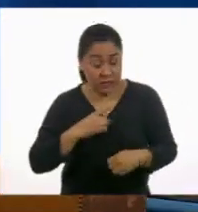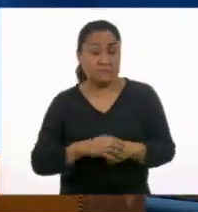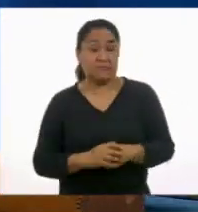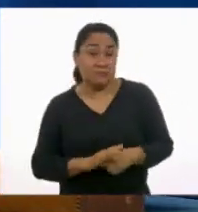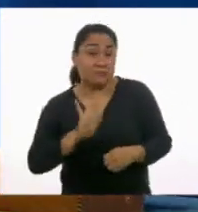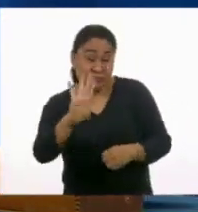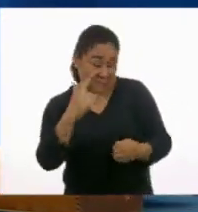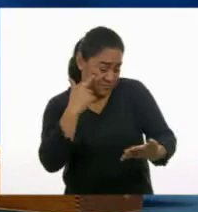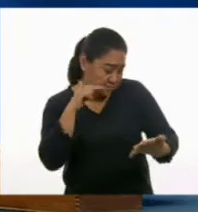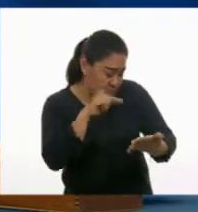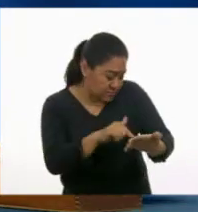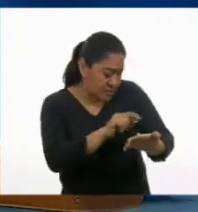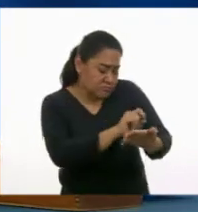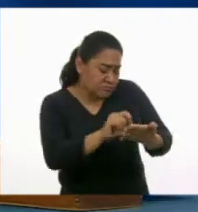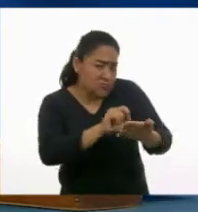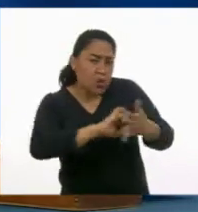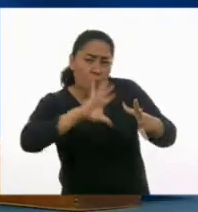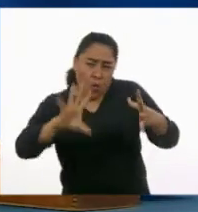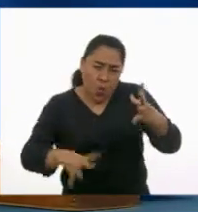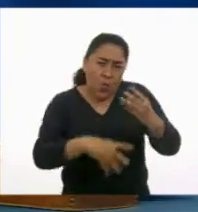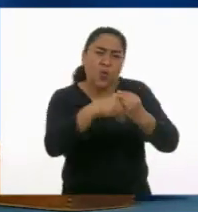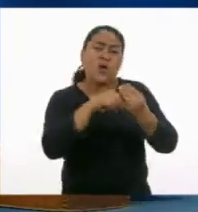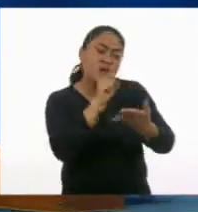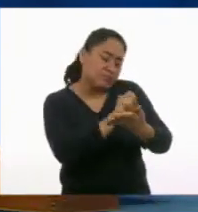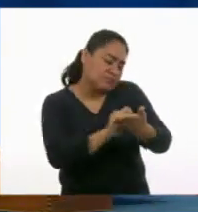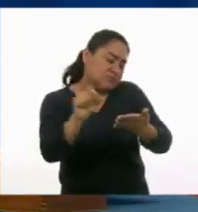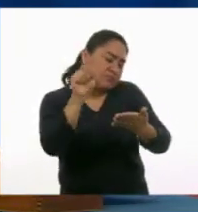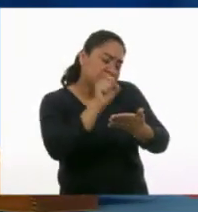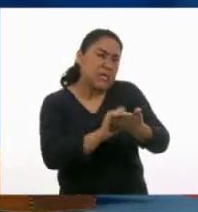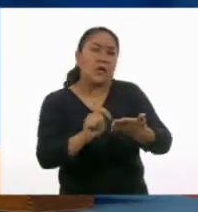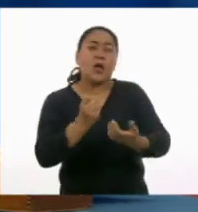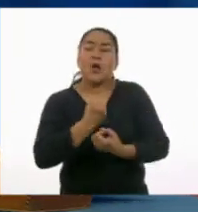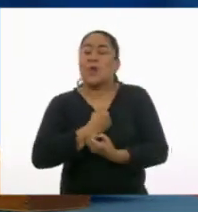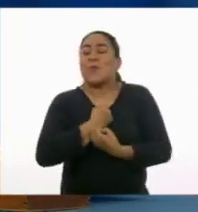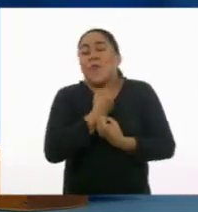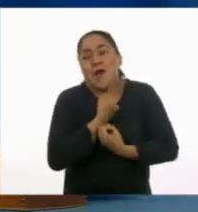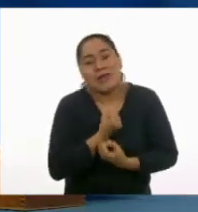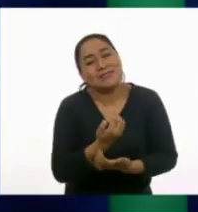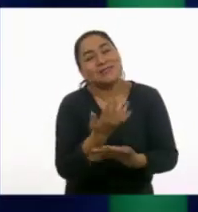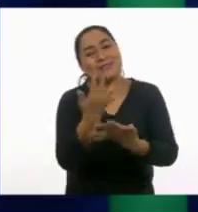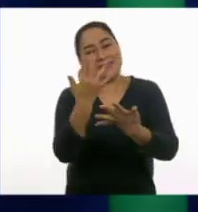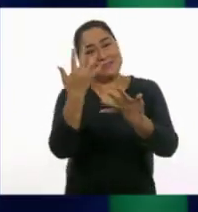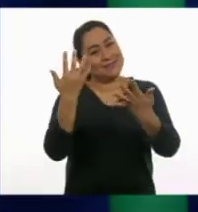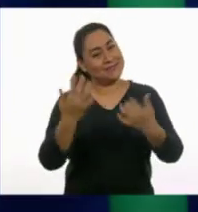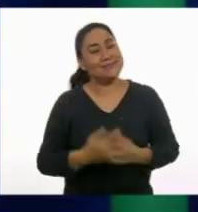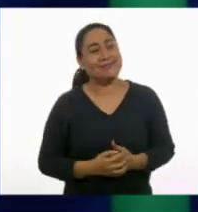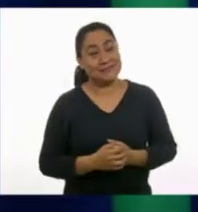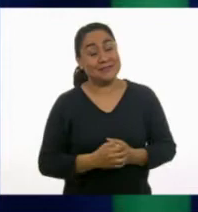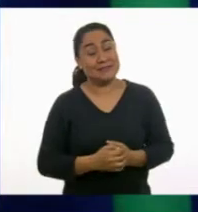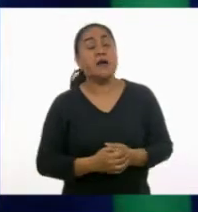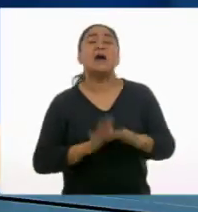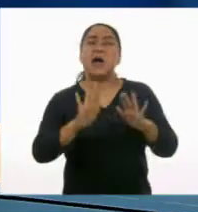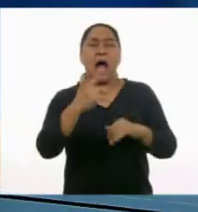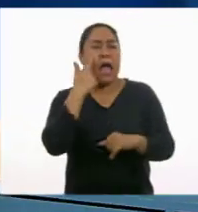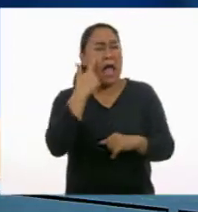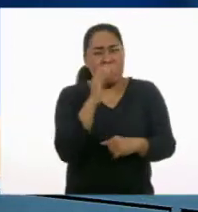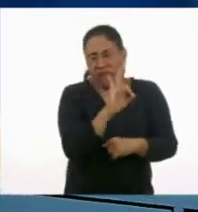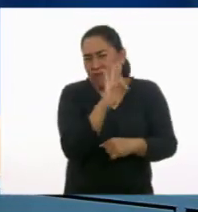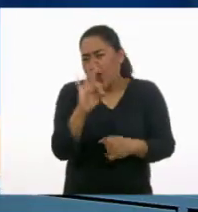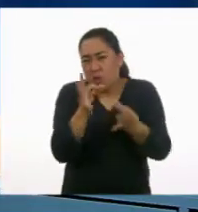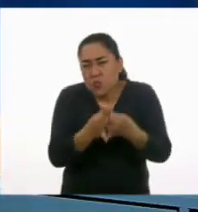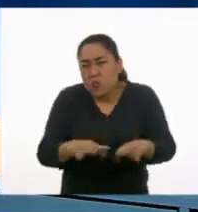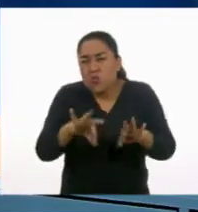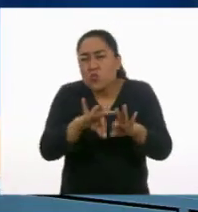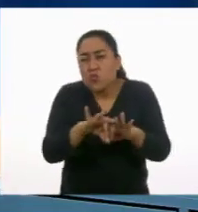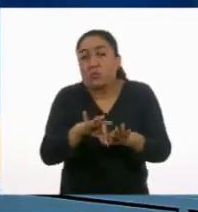aquí se conjuntan en las letras poesía. Y una de las fechas más importantes que tenemos